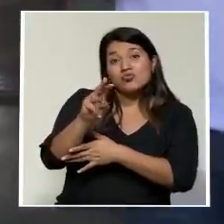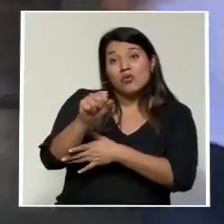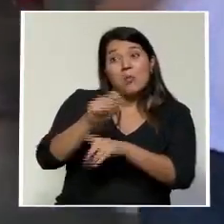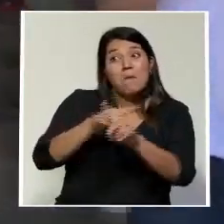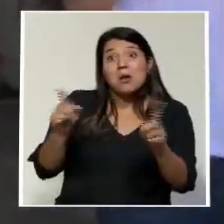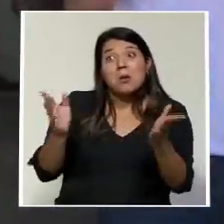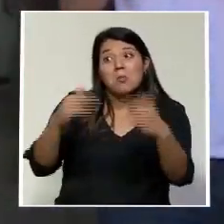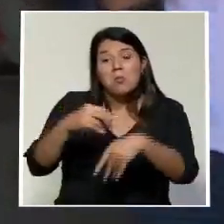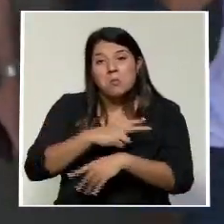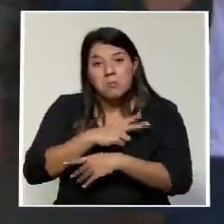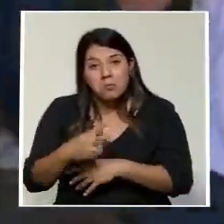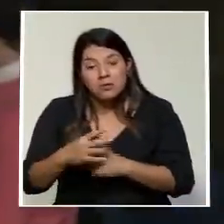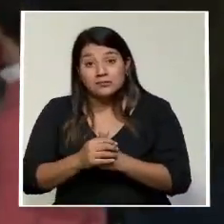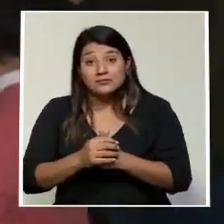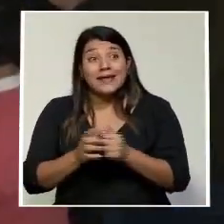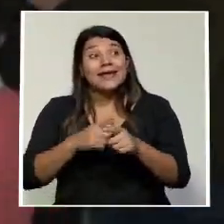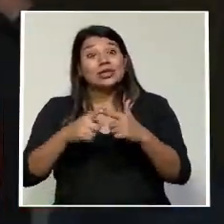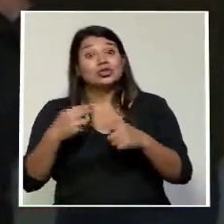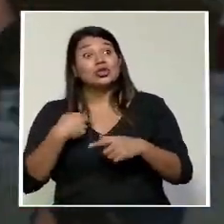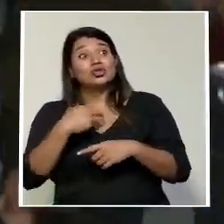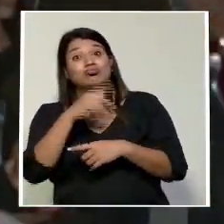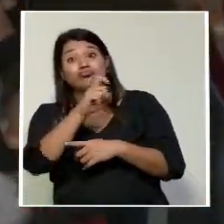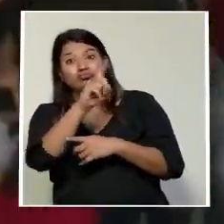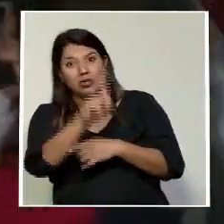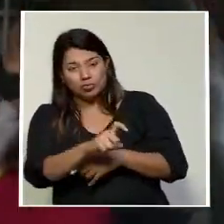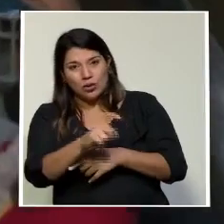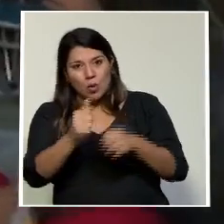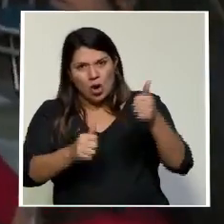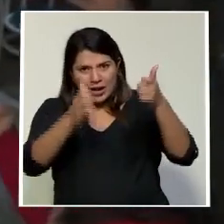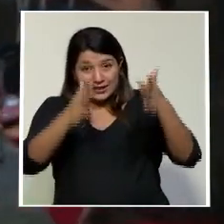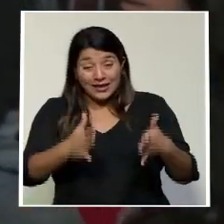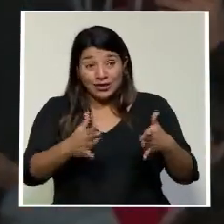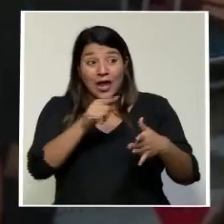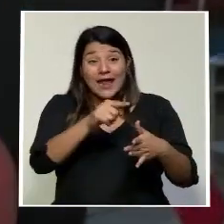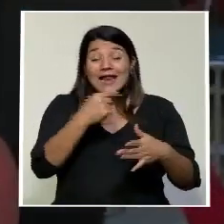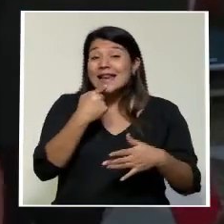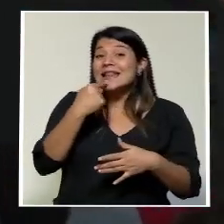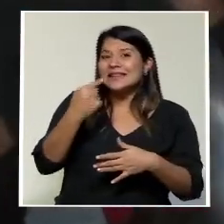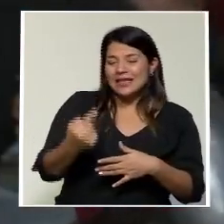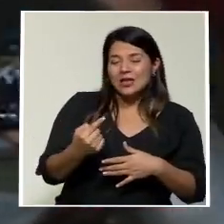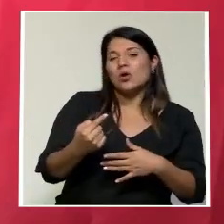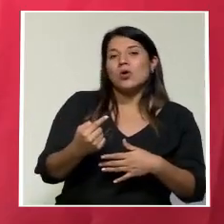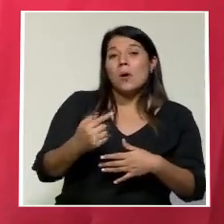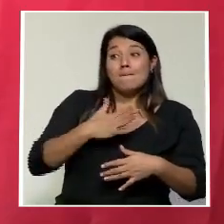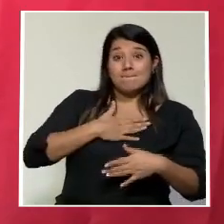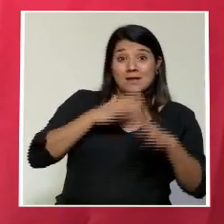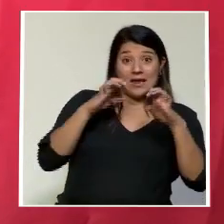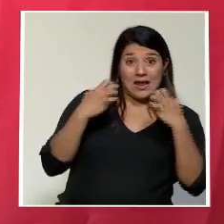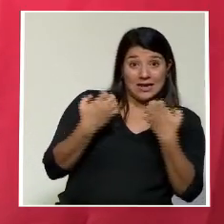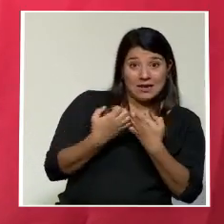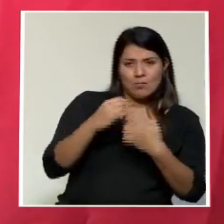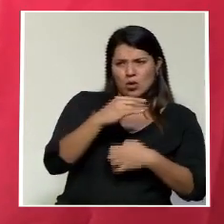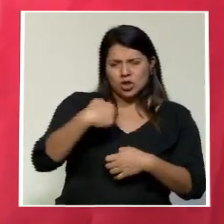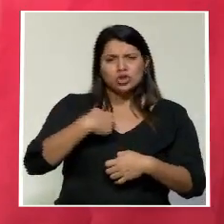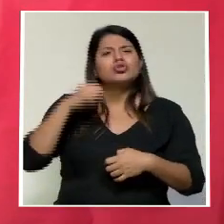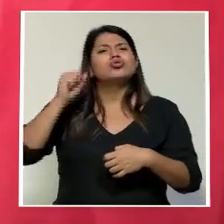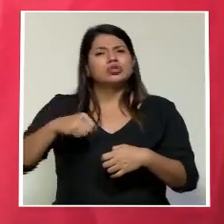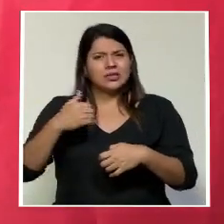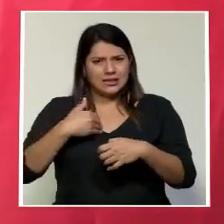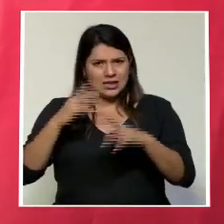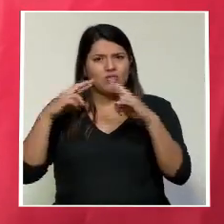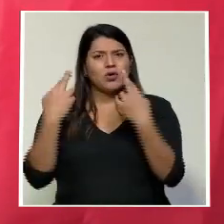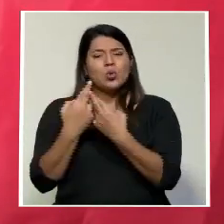Ante esto, el candidato del PAC informó a Costa Rica Noticia que tanto su tendencia como él, sí se han estado reuniendo tanto con